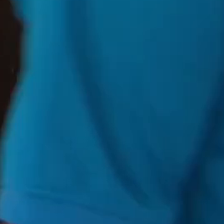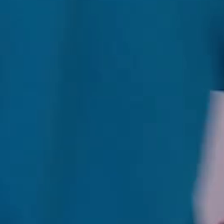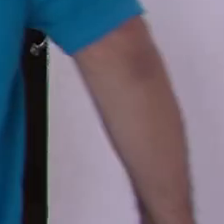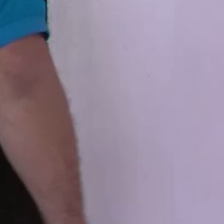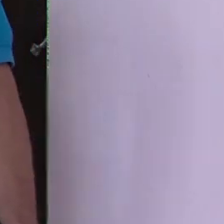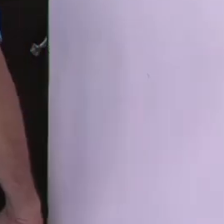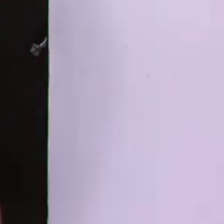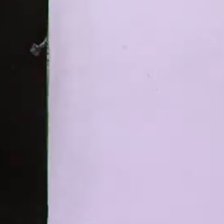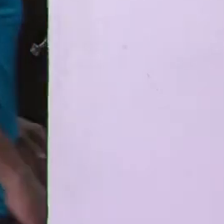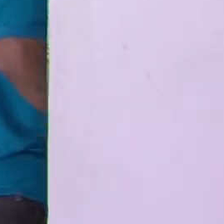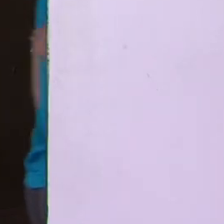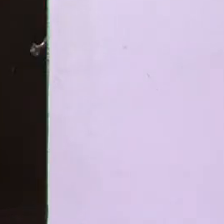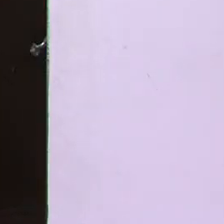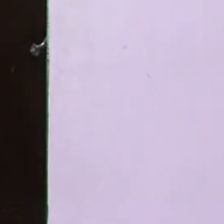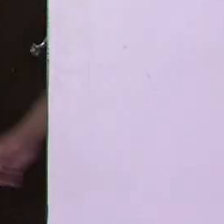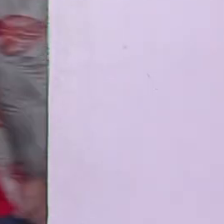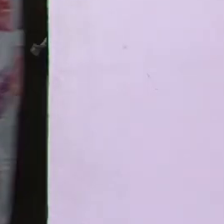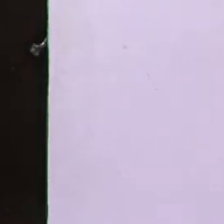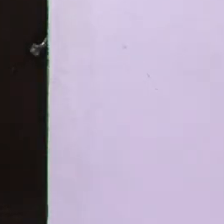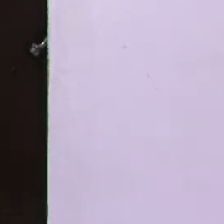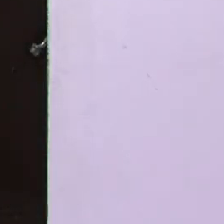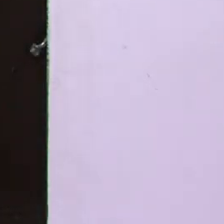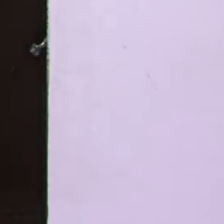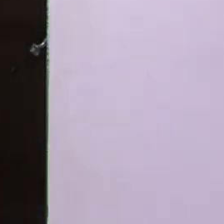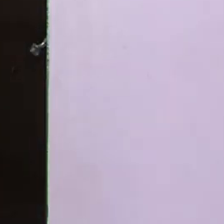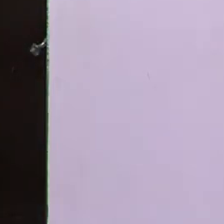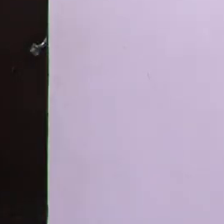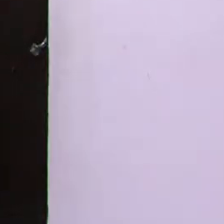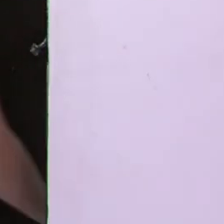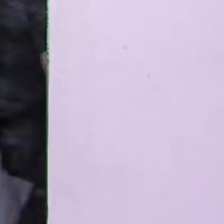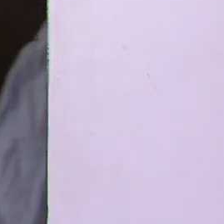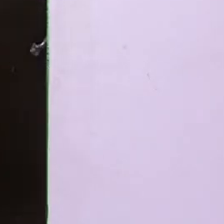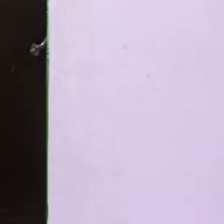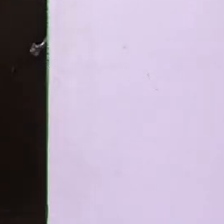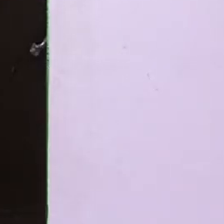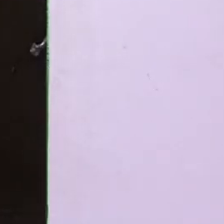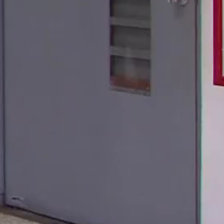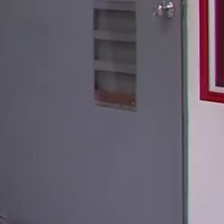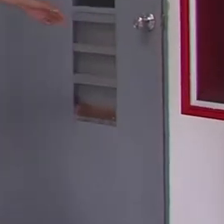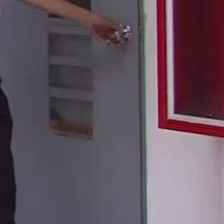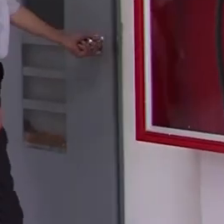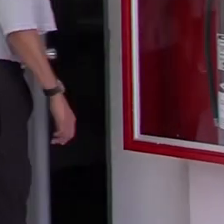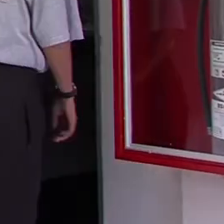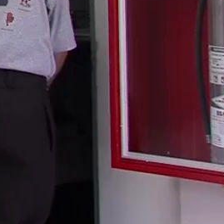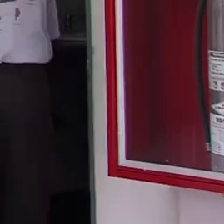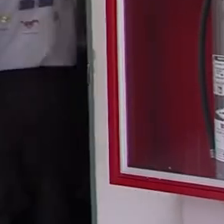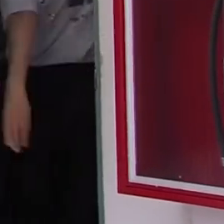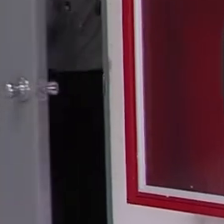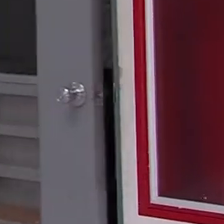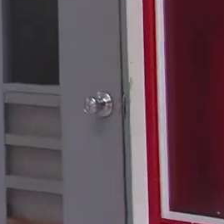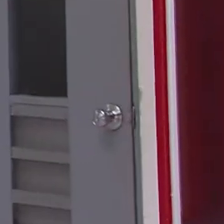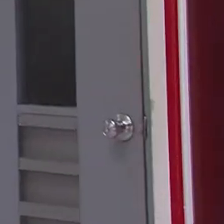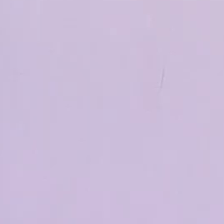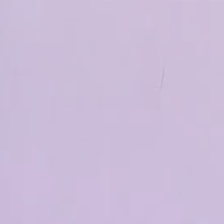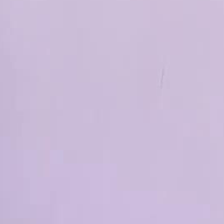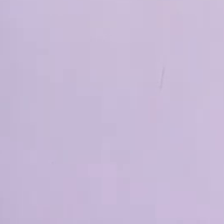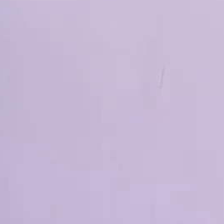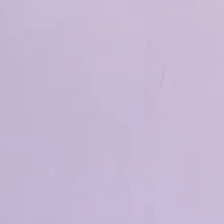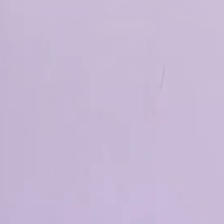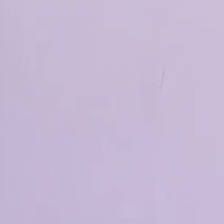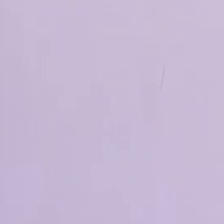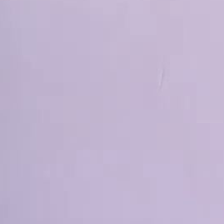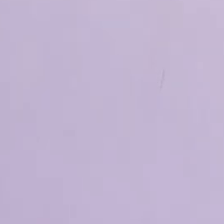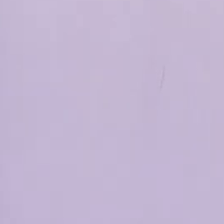tienen tanta capacidad que se tienen que poner un reloj, o sea, como una alarma, que les recuerde ir a orinar cada 2 horas para tratar de mantener la vejiga lo más vacío